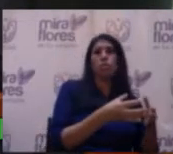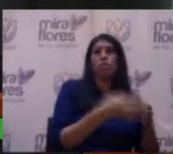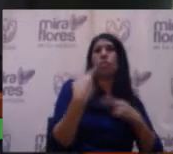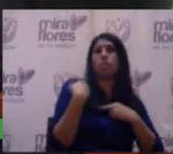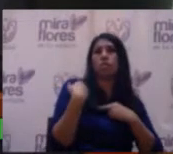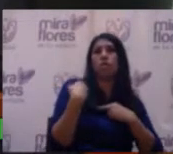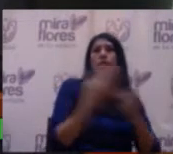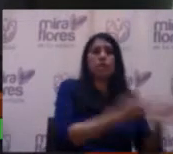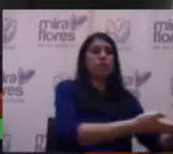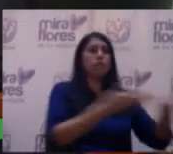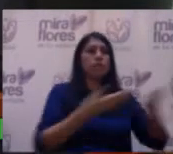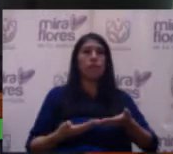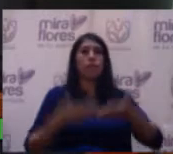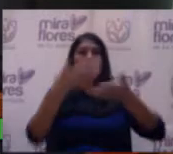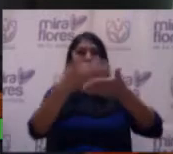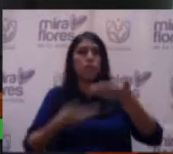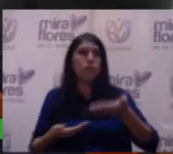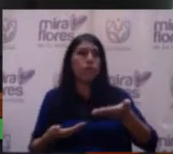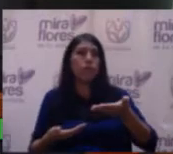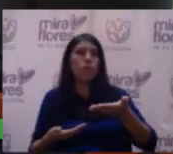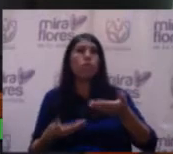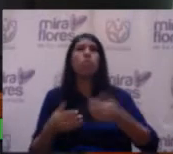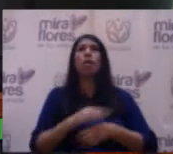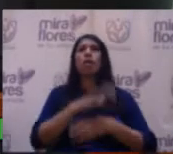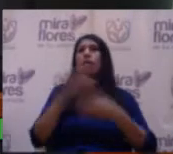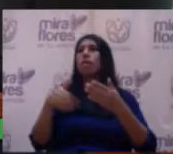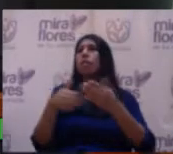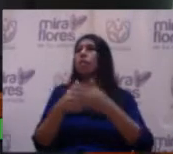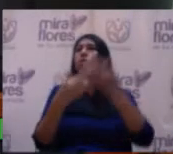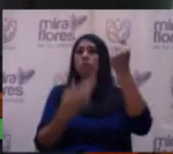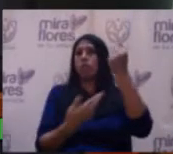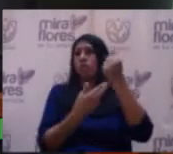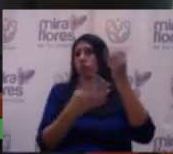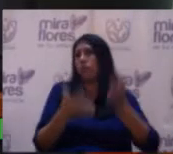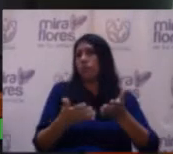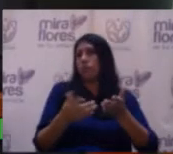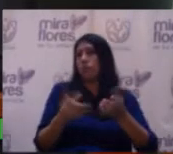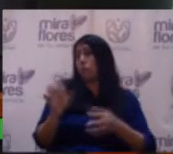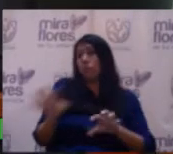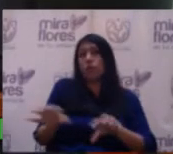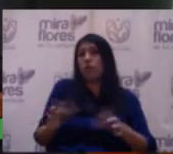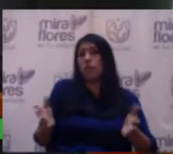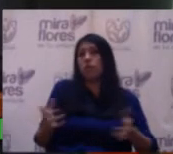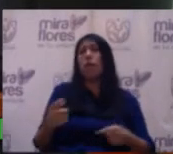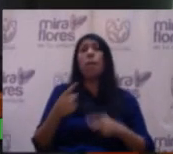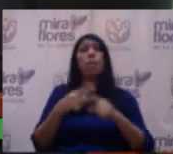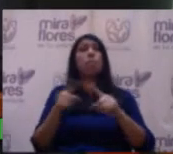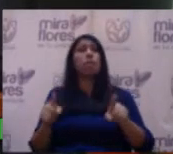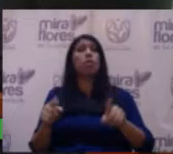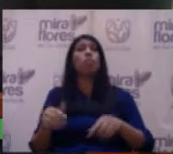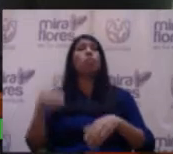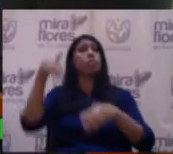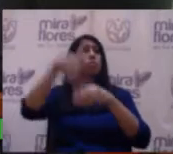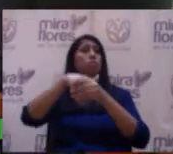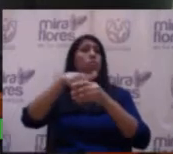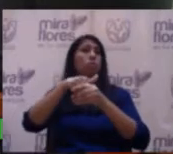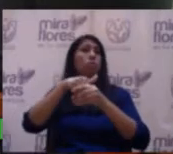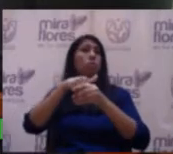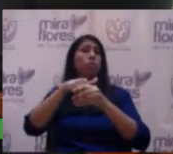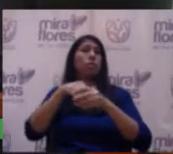que se traiga un informe de la comisión de regidores, cosa que no se ha hecho. Por lo tanto, mi voto va a ser